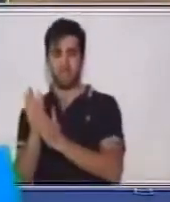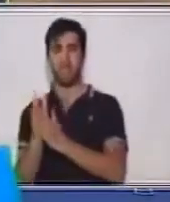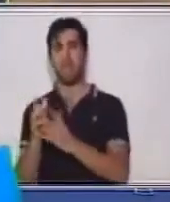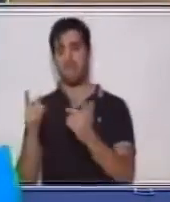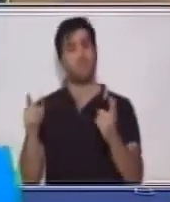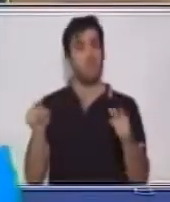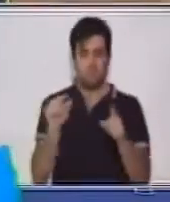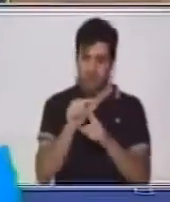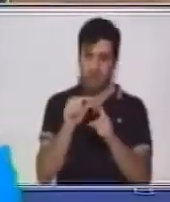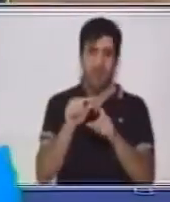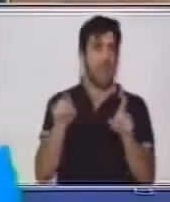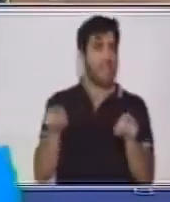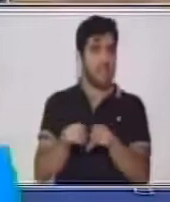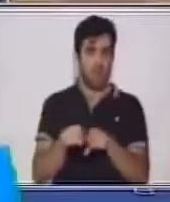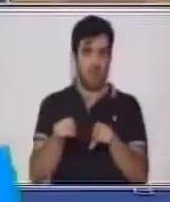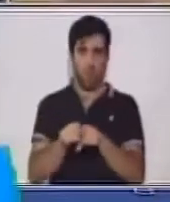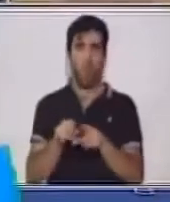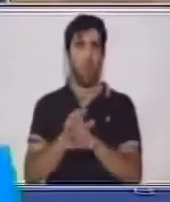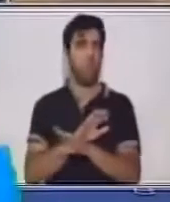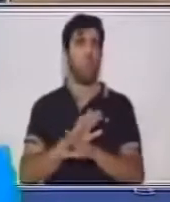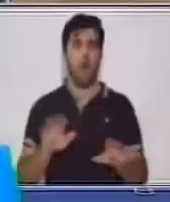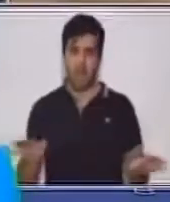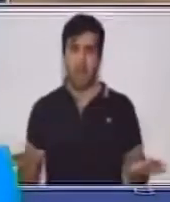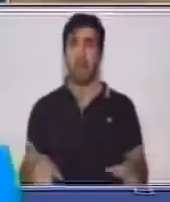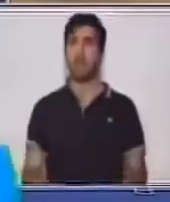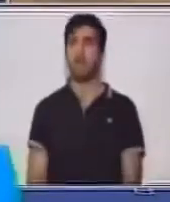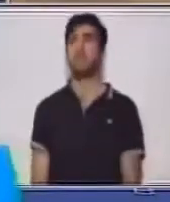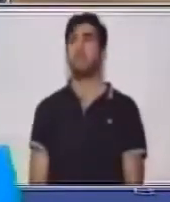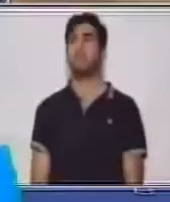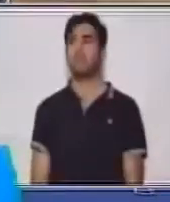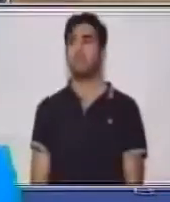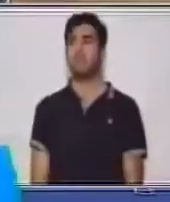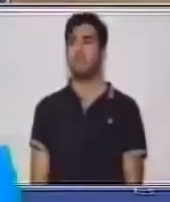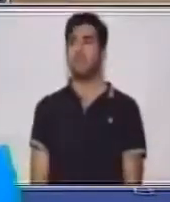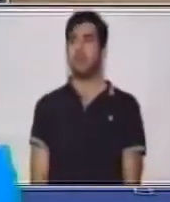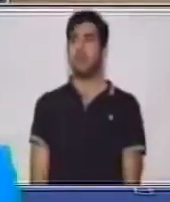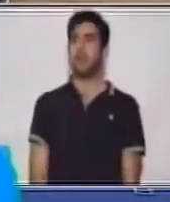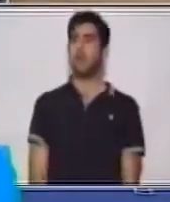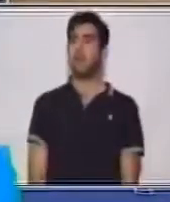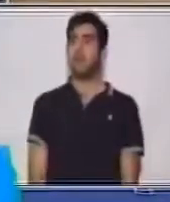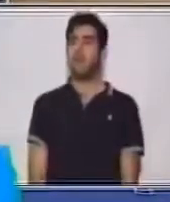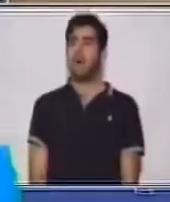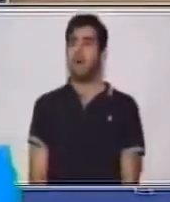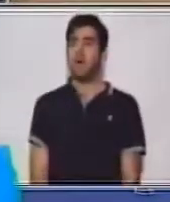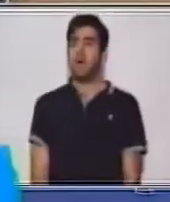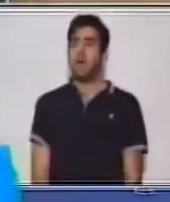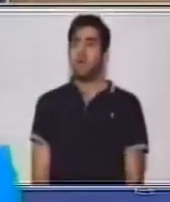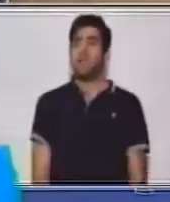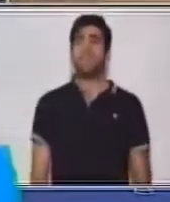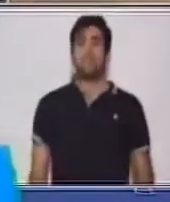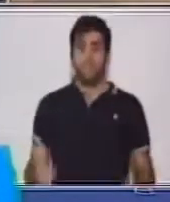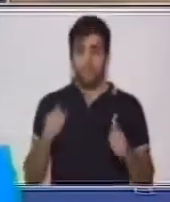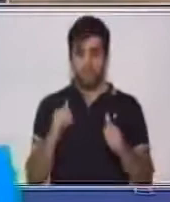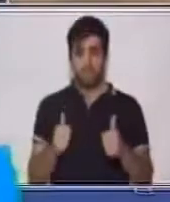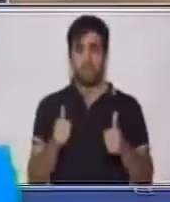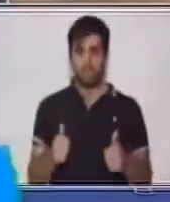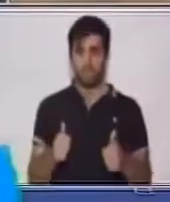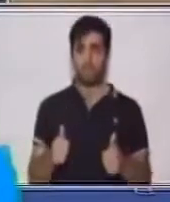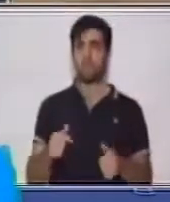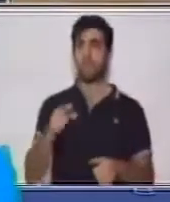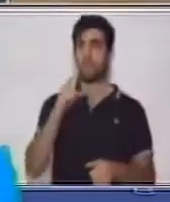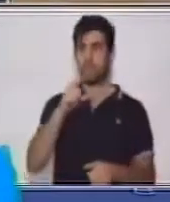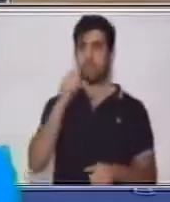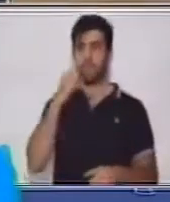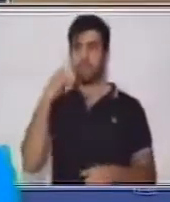aplaudamos. Entonces, aplaudir es igual que palmadas. Excelente. Tenemos entonces acá y luego